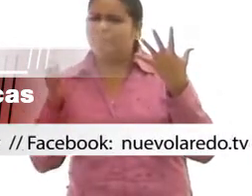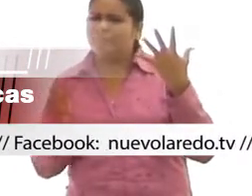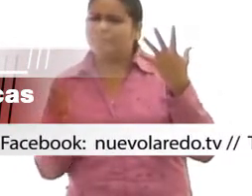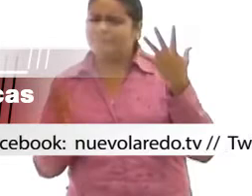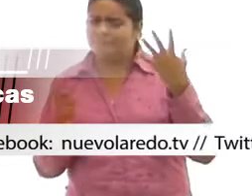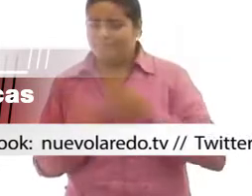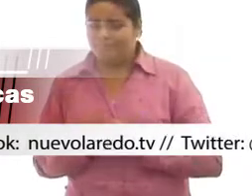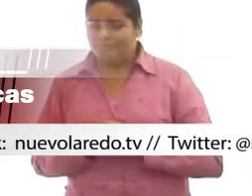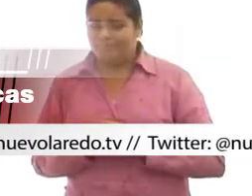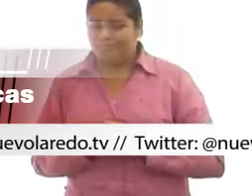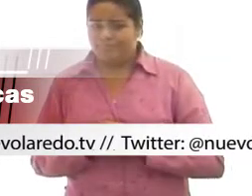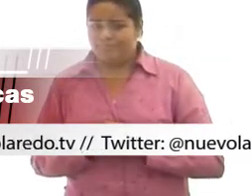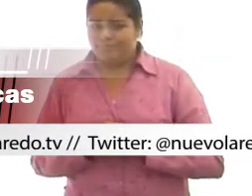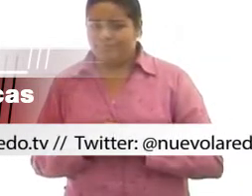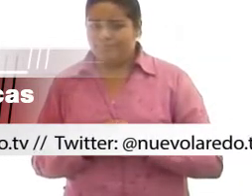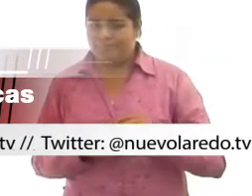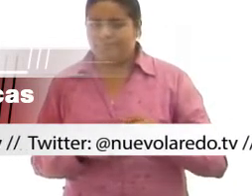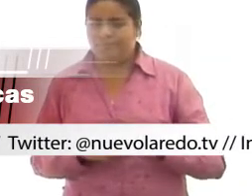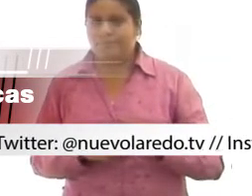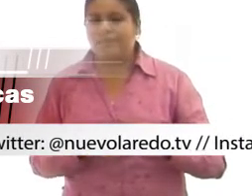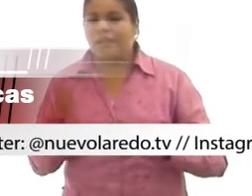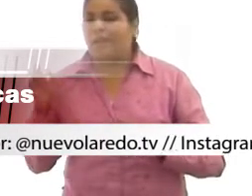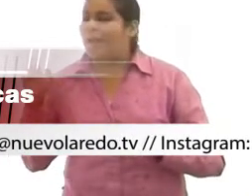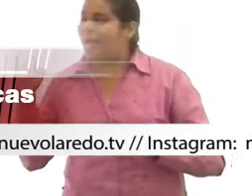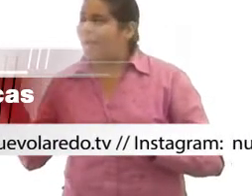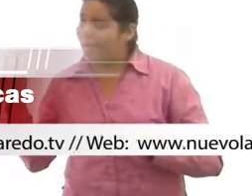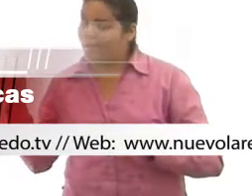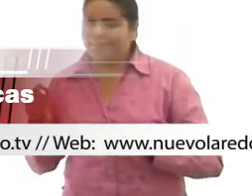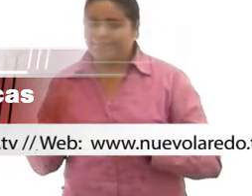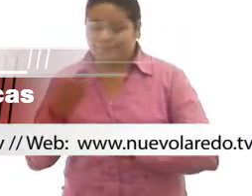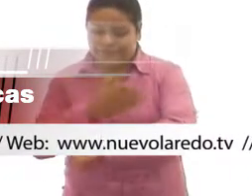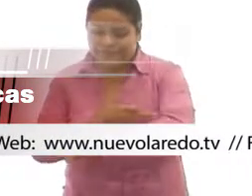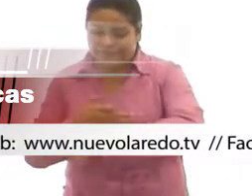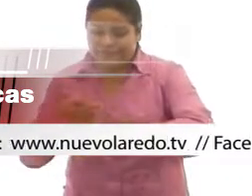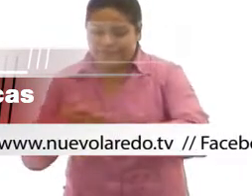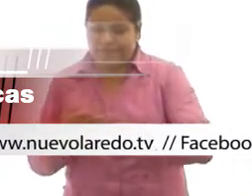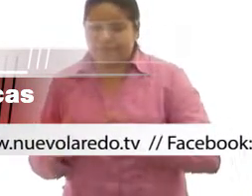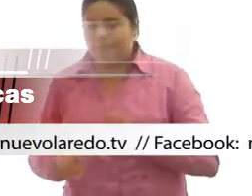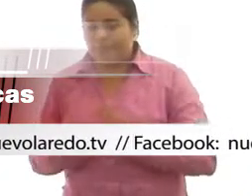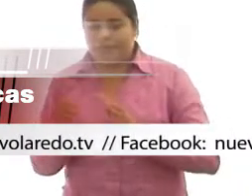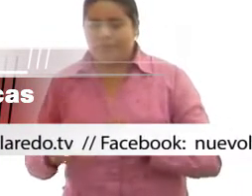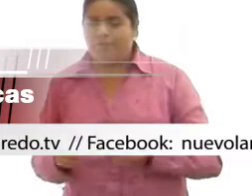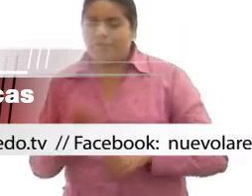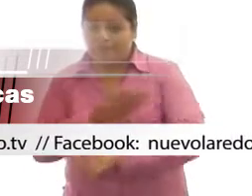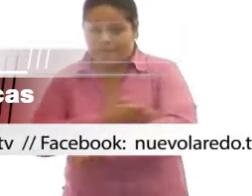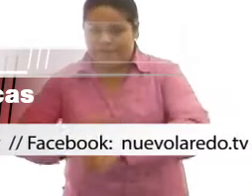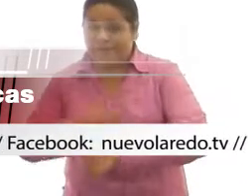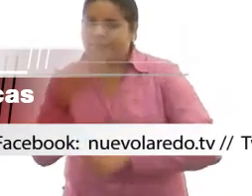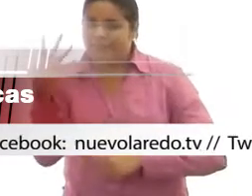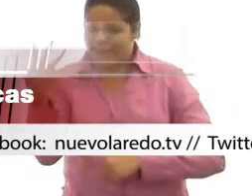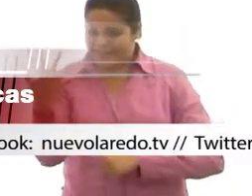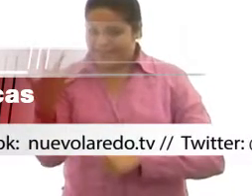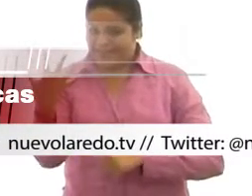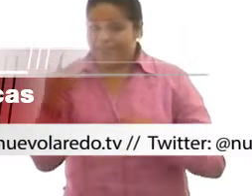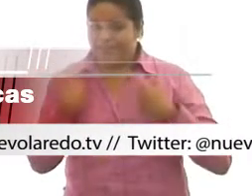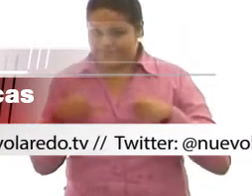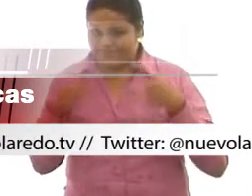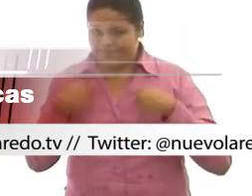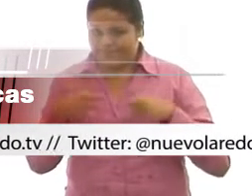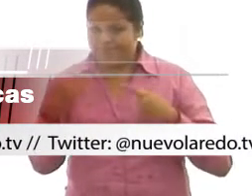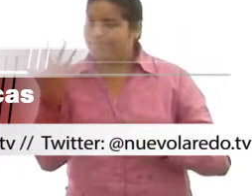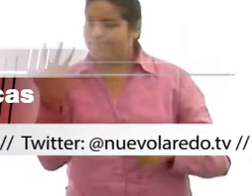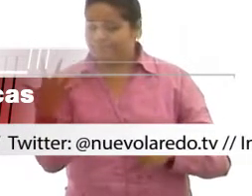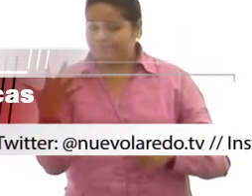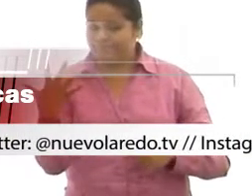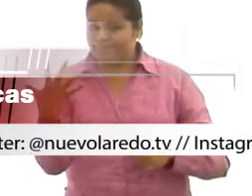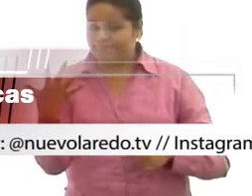mano, escuchar, guardar el silencio en el hogar, estar pendientes. Si ya va a haber una persona